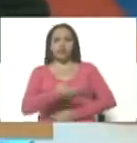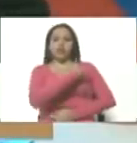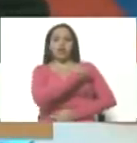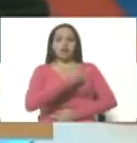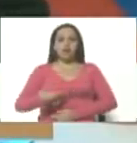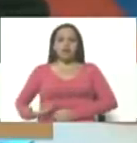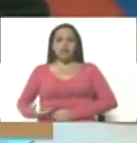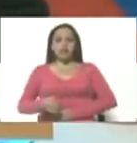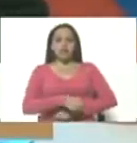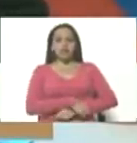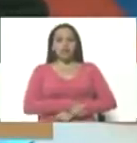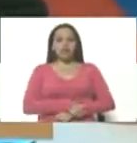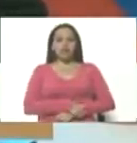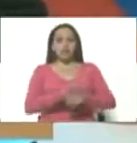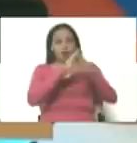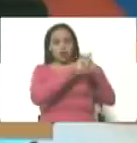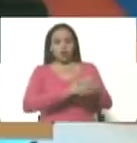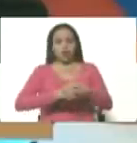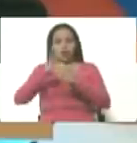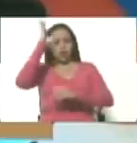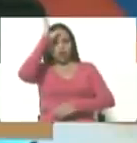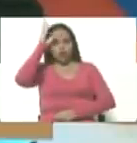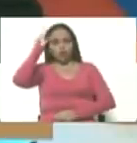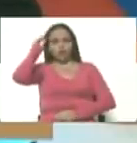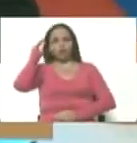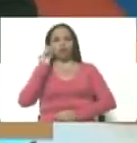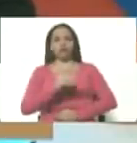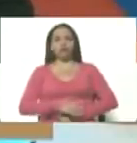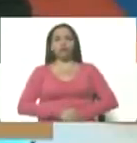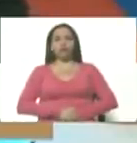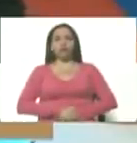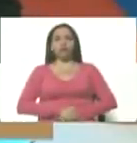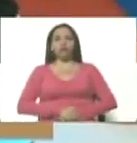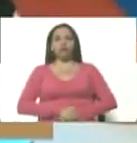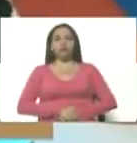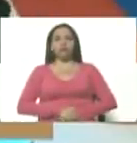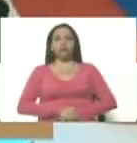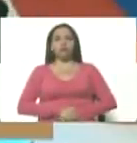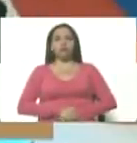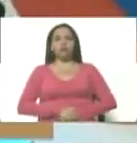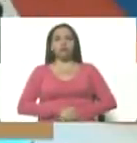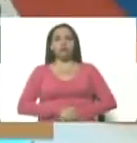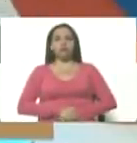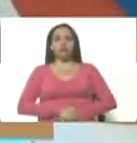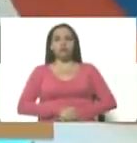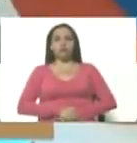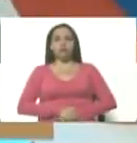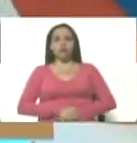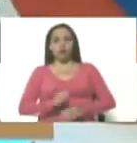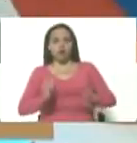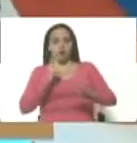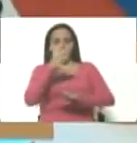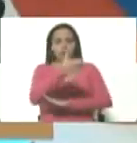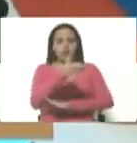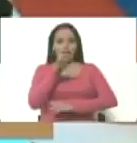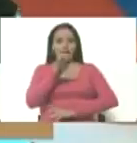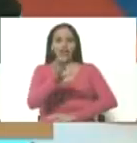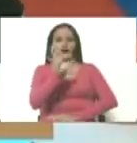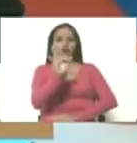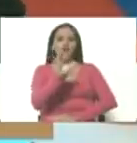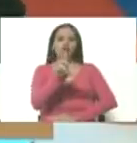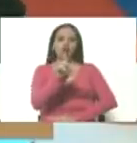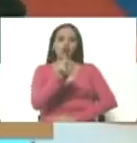presidente de los Estados Unidos, Donald Trump, en su visita al estado de